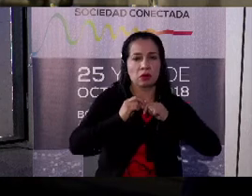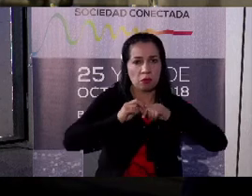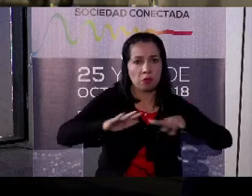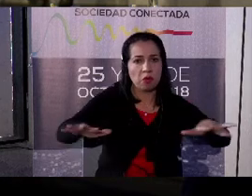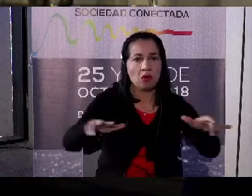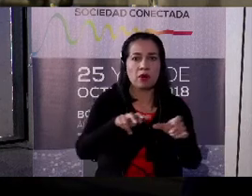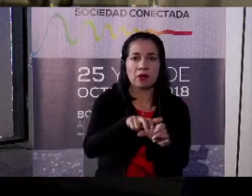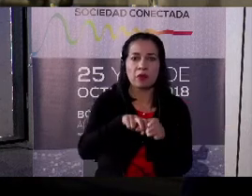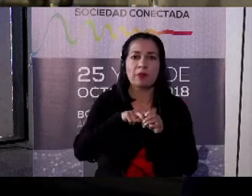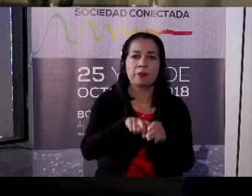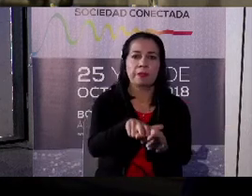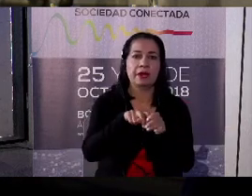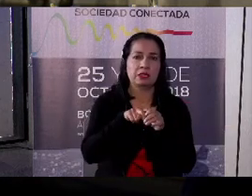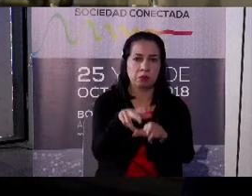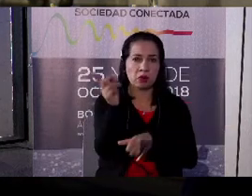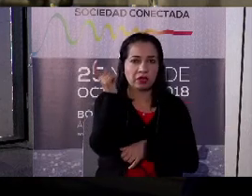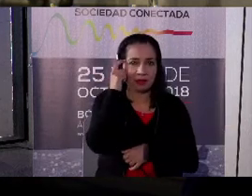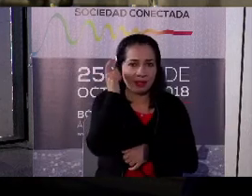transporte